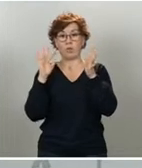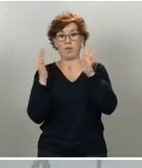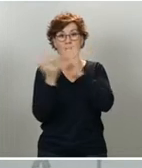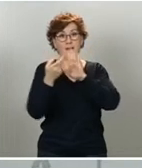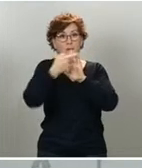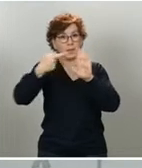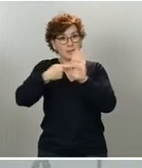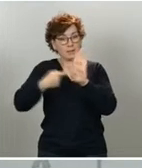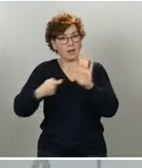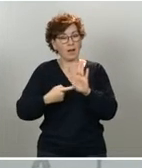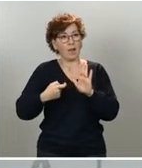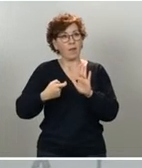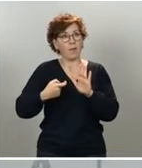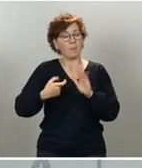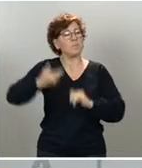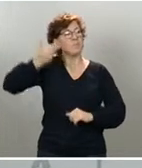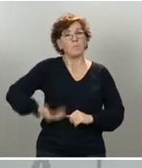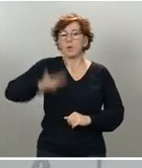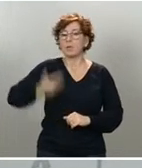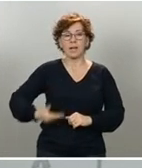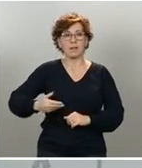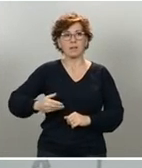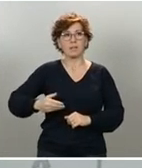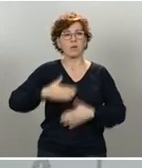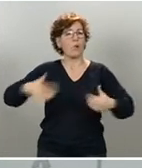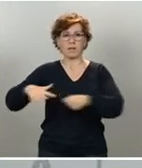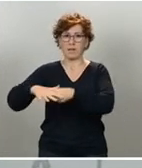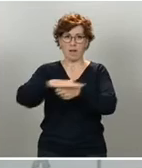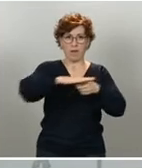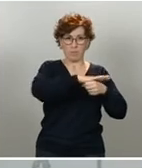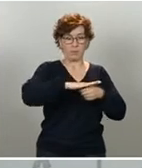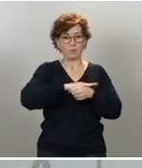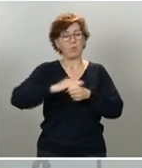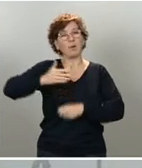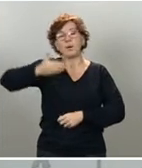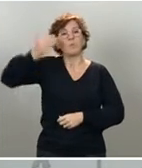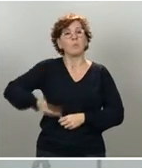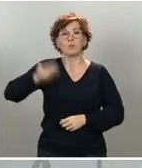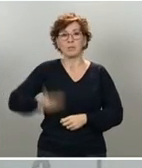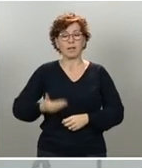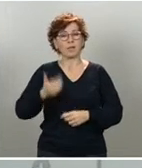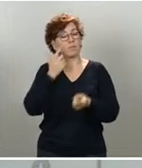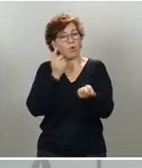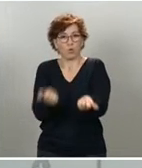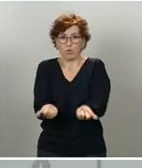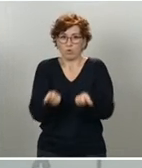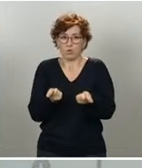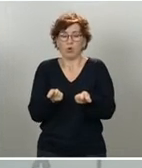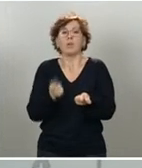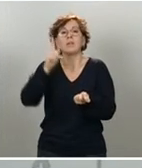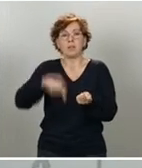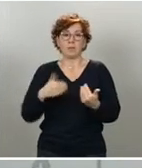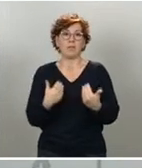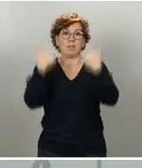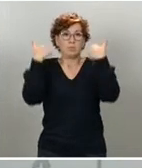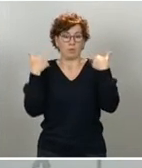ámbitos, será aún más importante en esta desescalada, en esa transición hacia la nueva normalidad, el control y la responsabilidad social, la